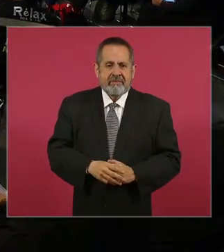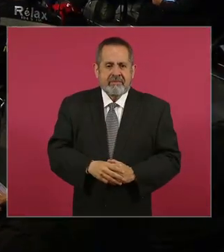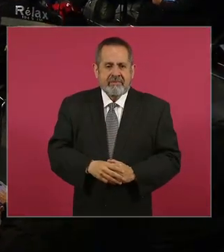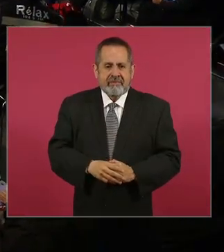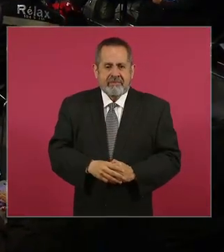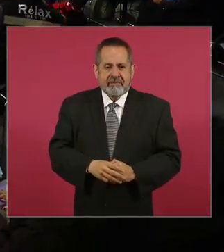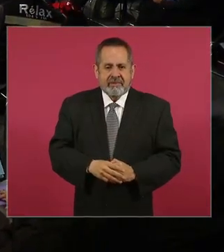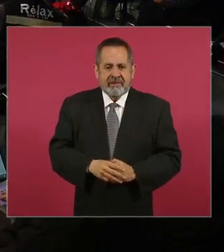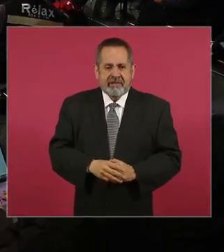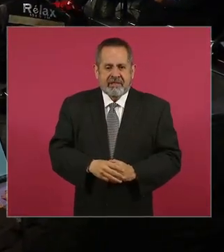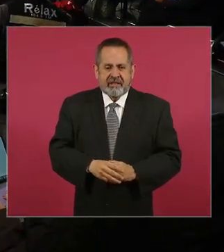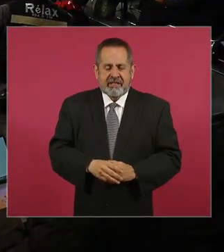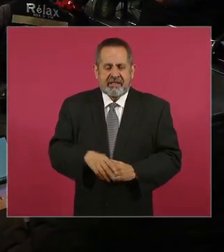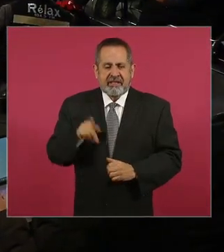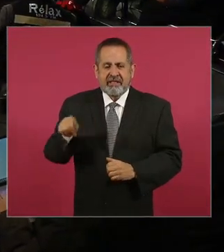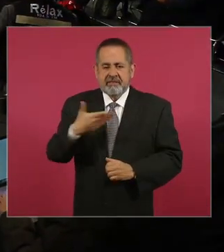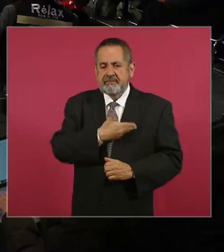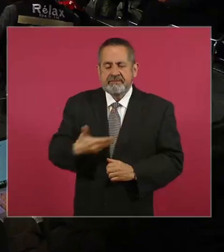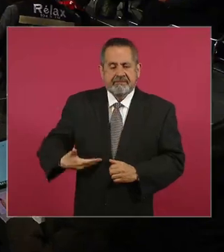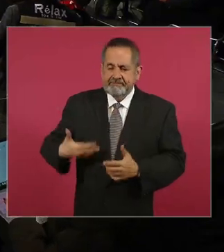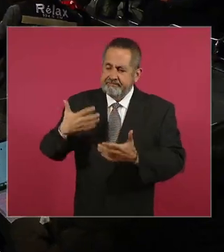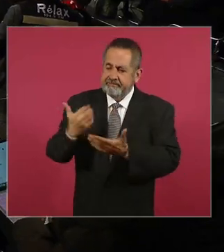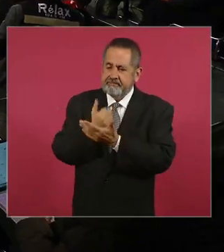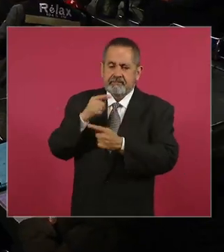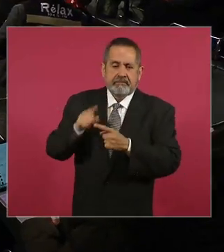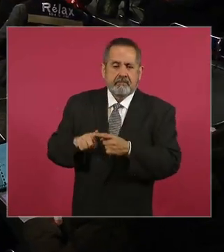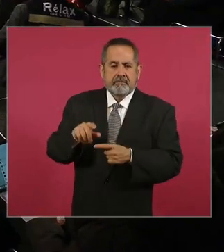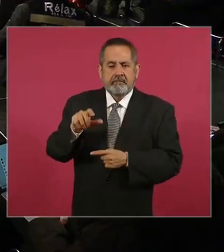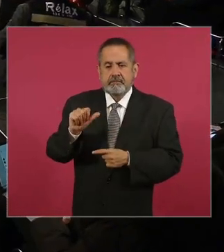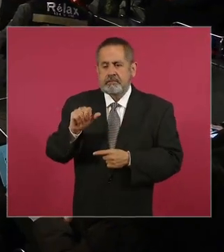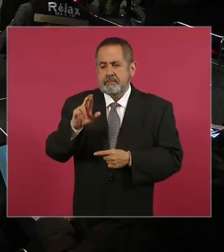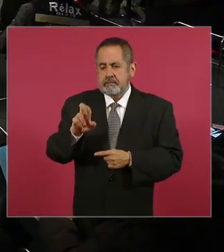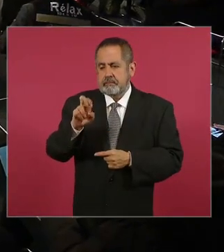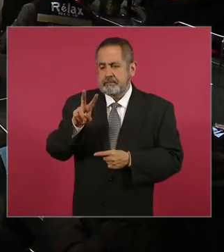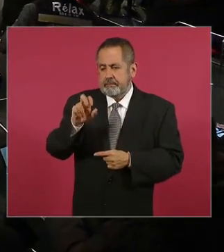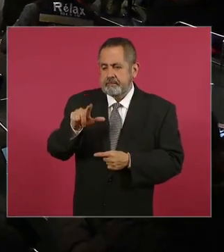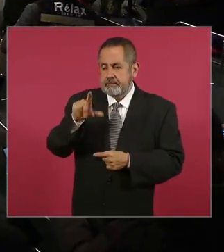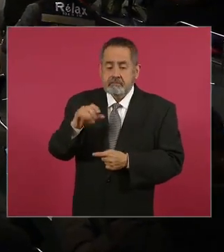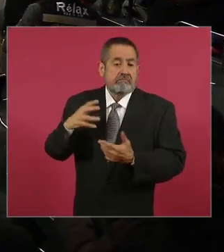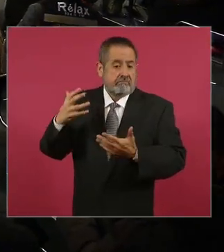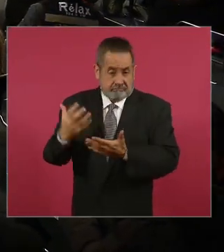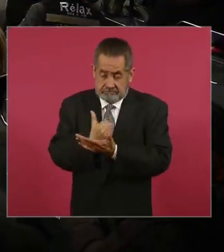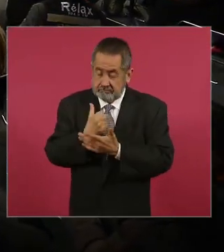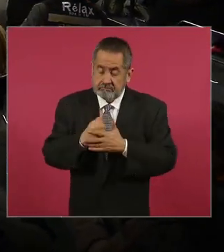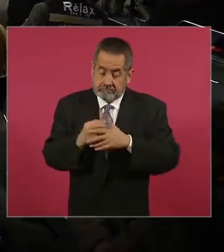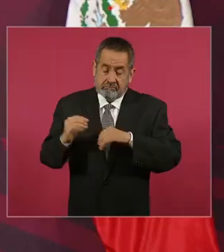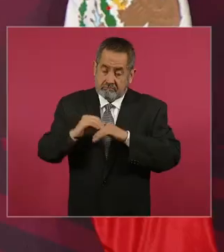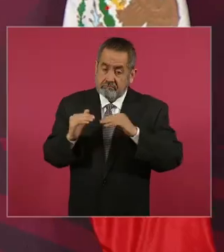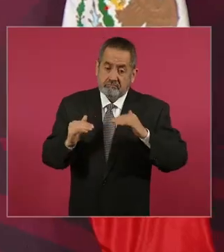El presidente electo Arévalo ganó con